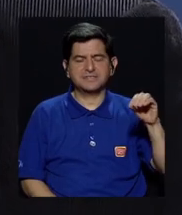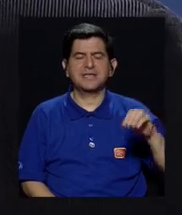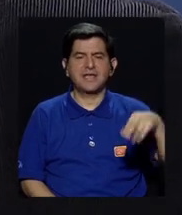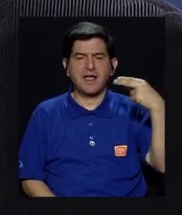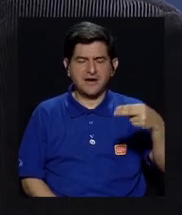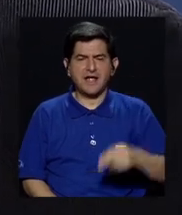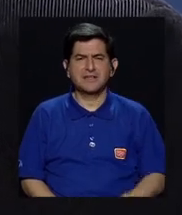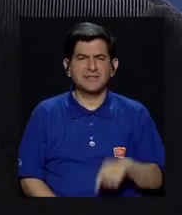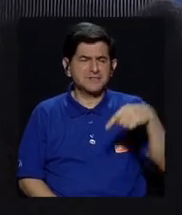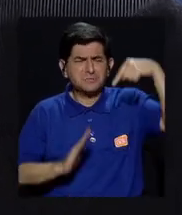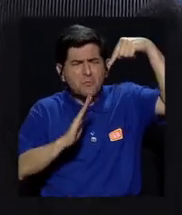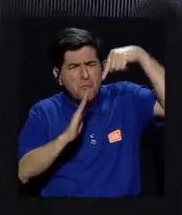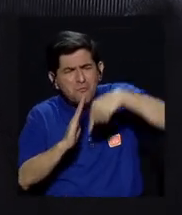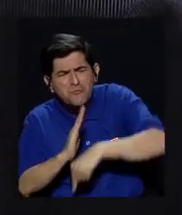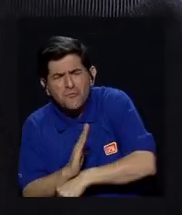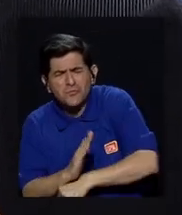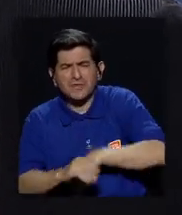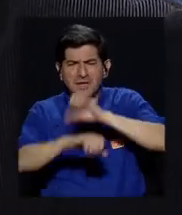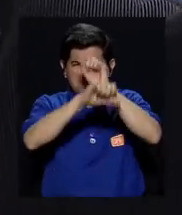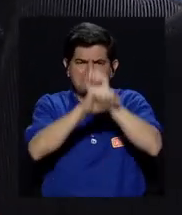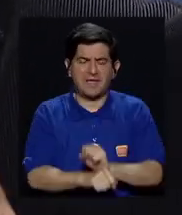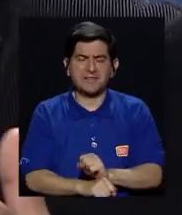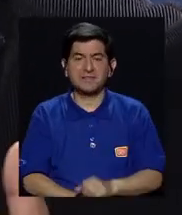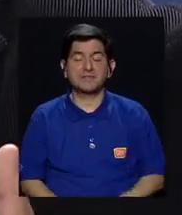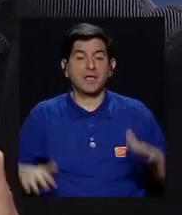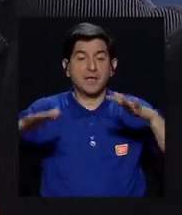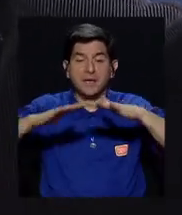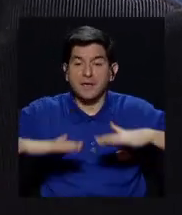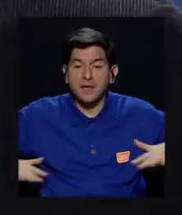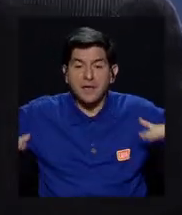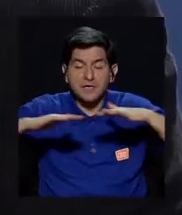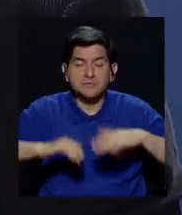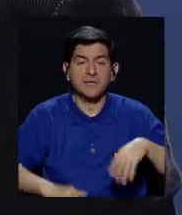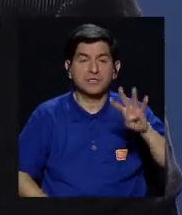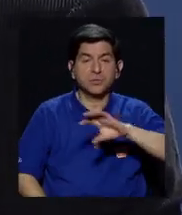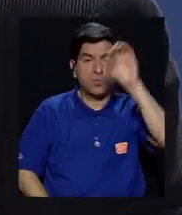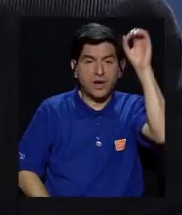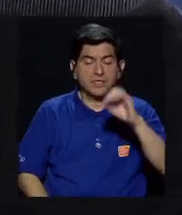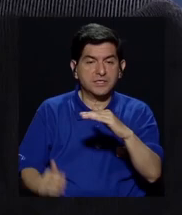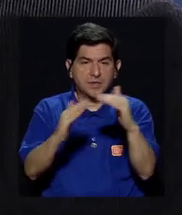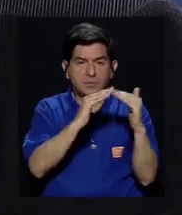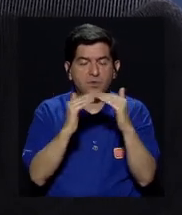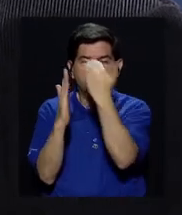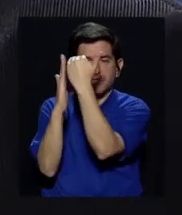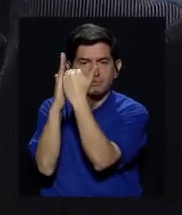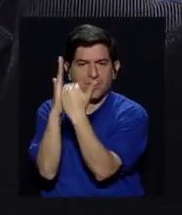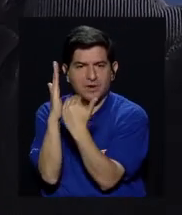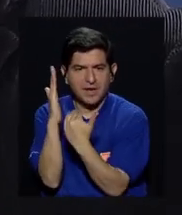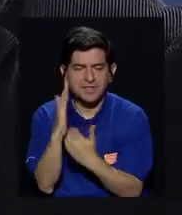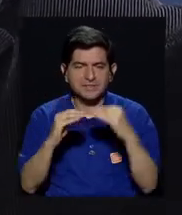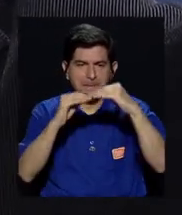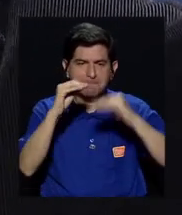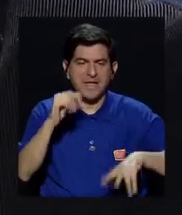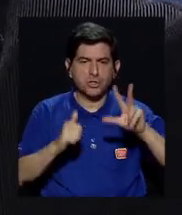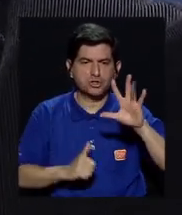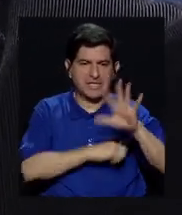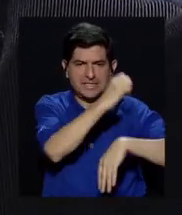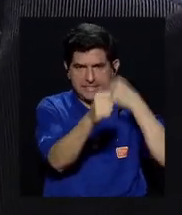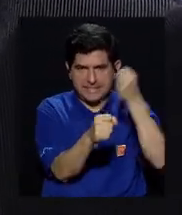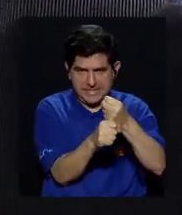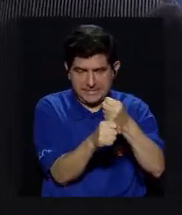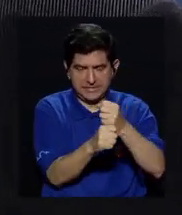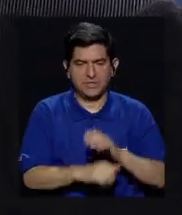ultra conservadores entonces que un nicho de una población que representa el 40 por ciento del padrón electoral que tiene menos de 35 años